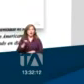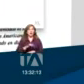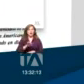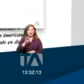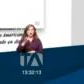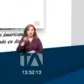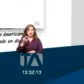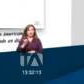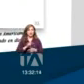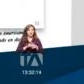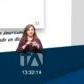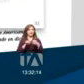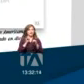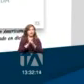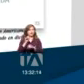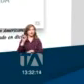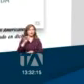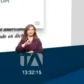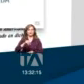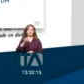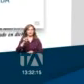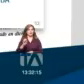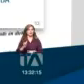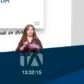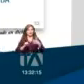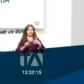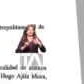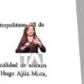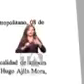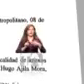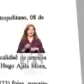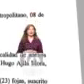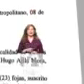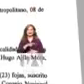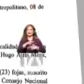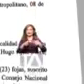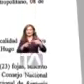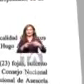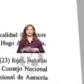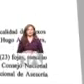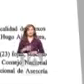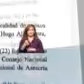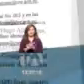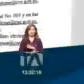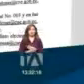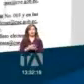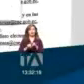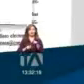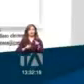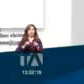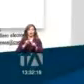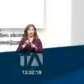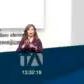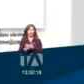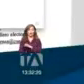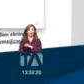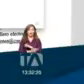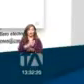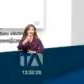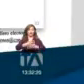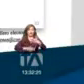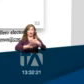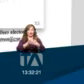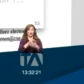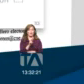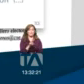ingeniero José Ricardo Cabrera Zurita e ingeniera Estela Liliana Cero Lachimba. Así, en una sentencia de 24 páginas decide sancionar con multa